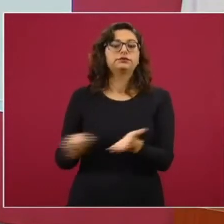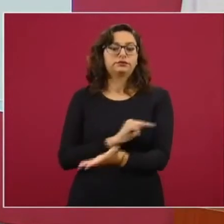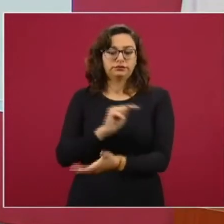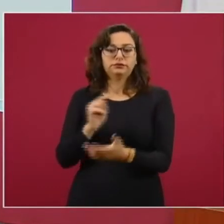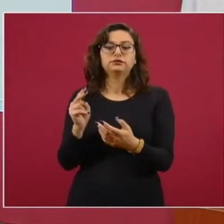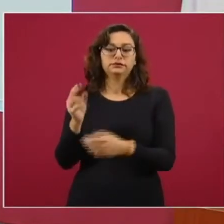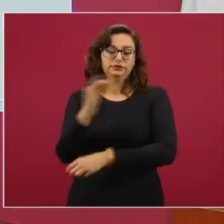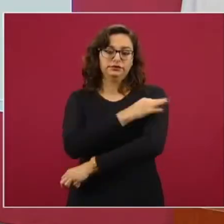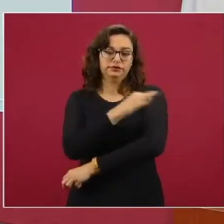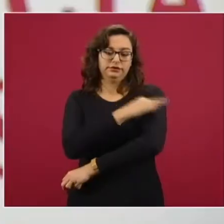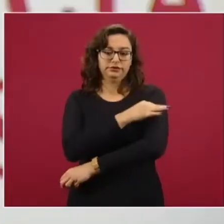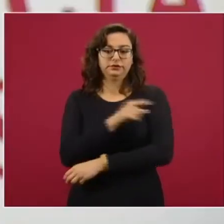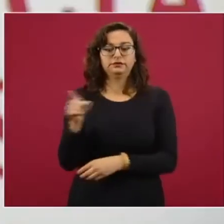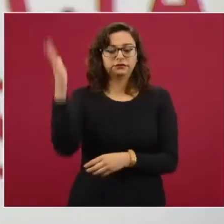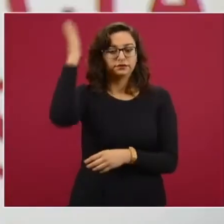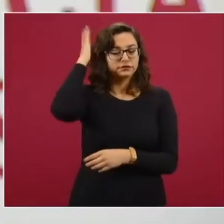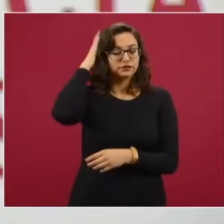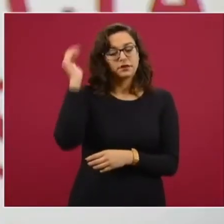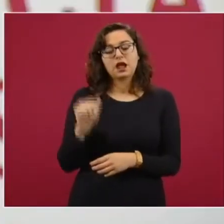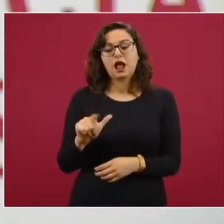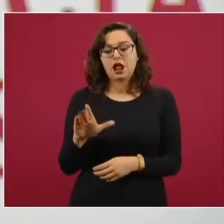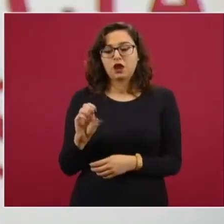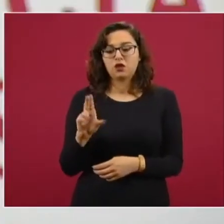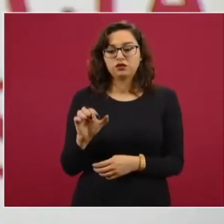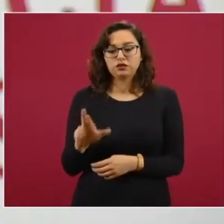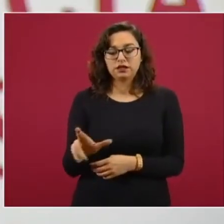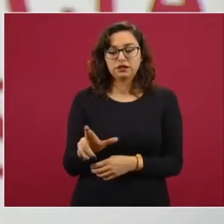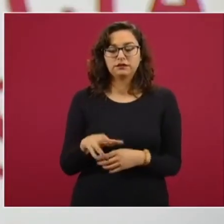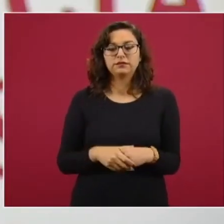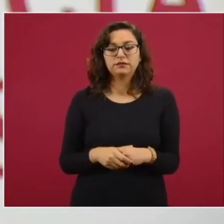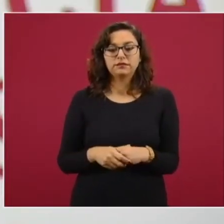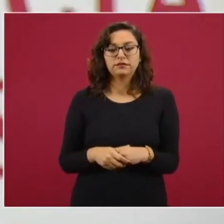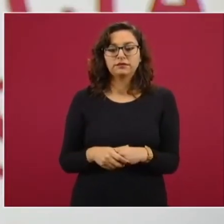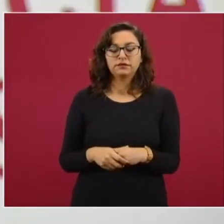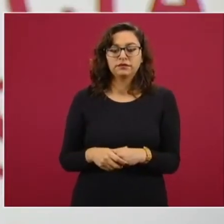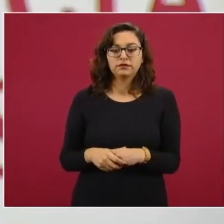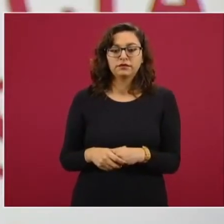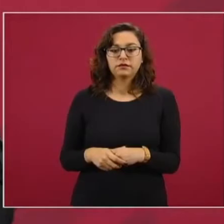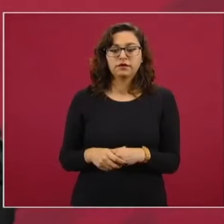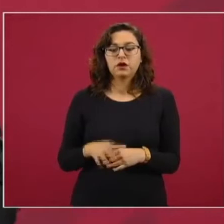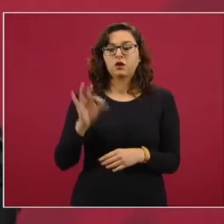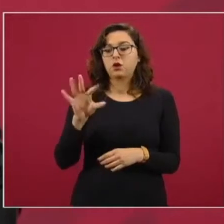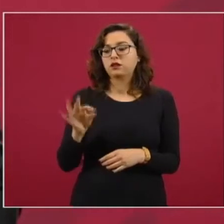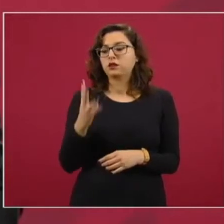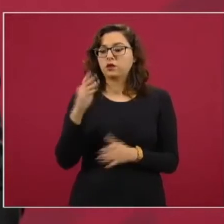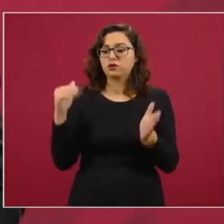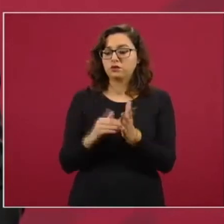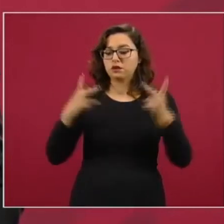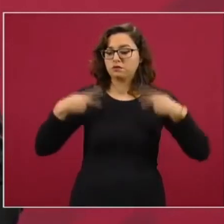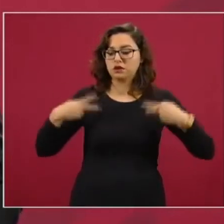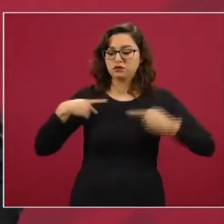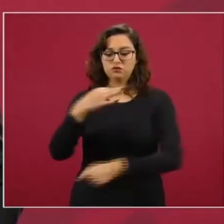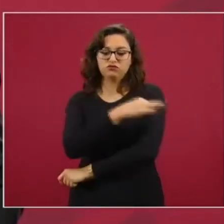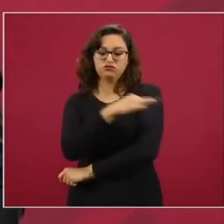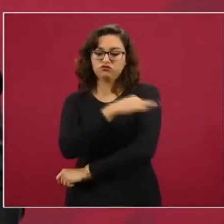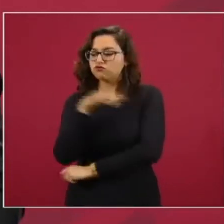correspondiente, encabezado por el doctor Alcocer, tienen ensayos clínicos en curso en 44,000 personas